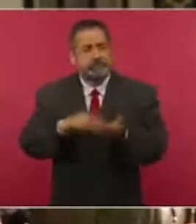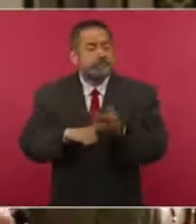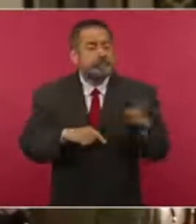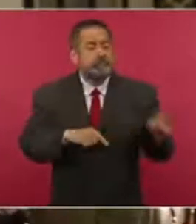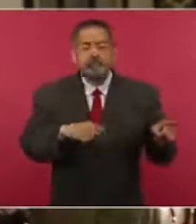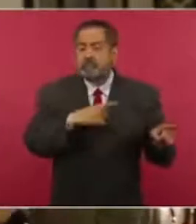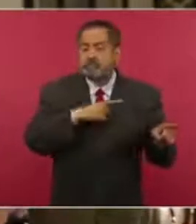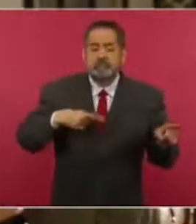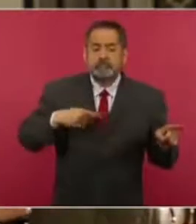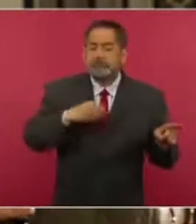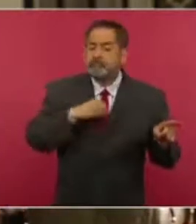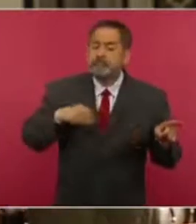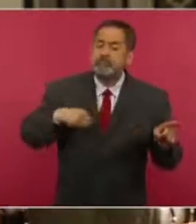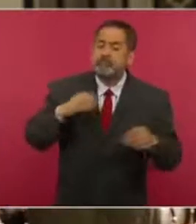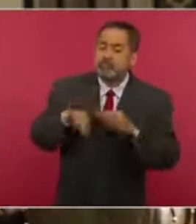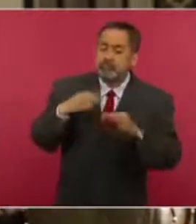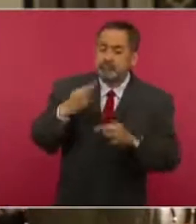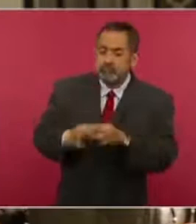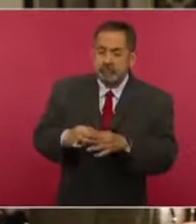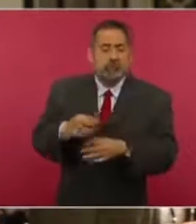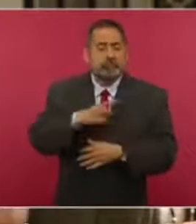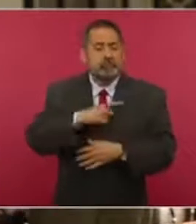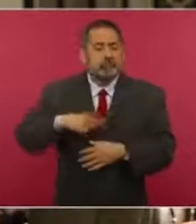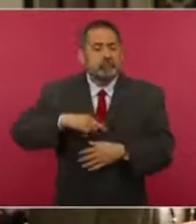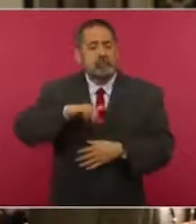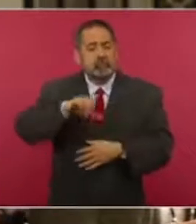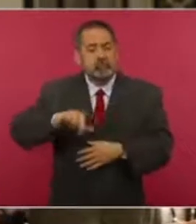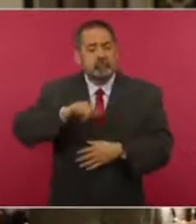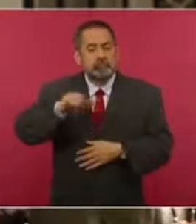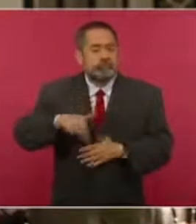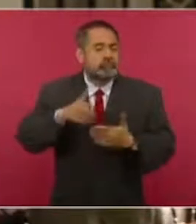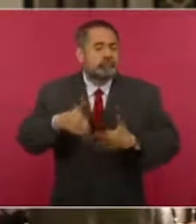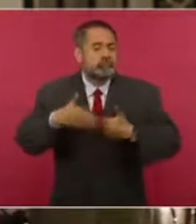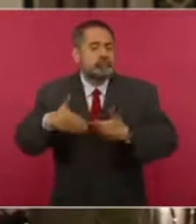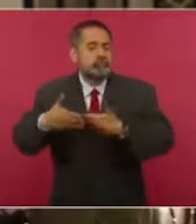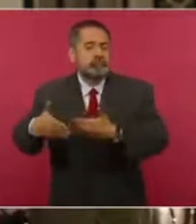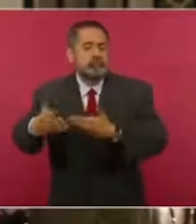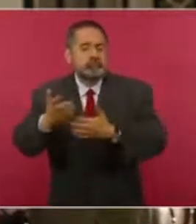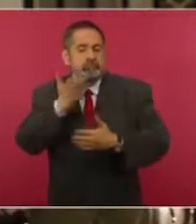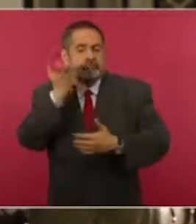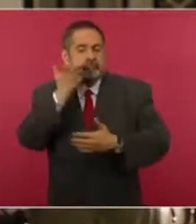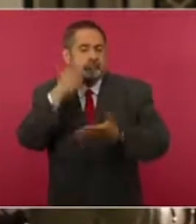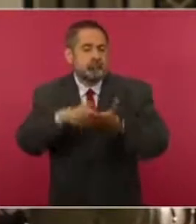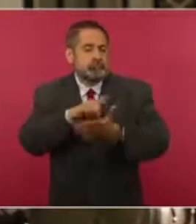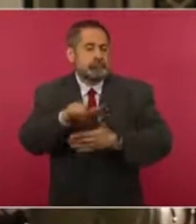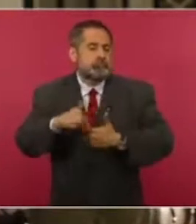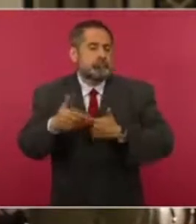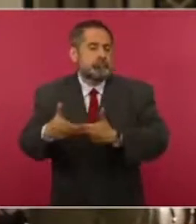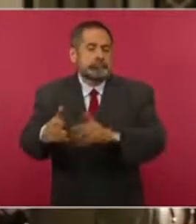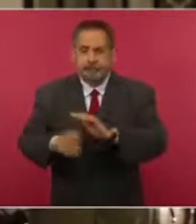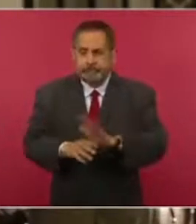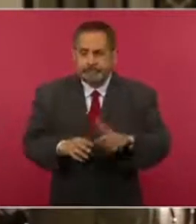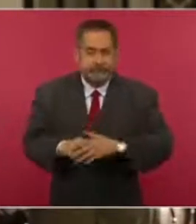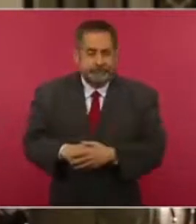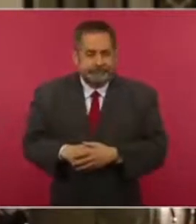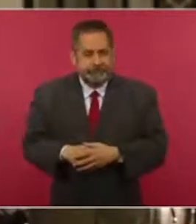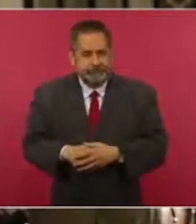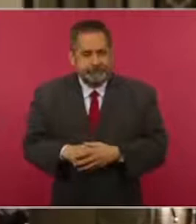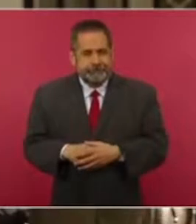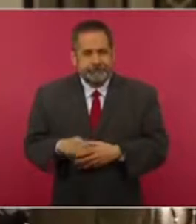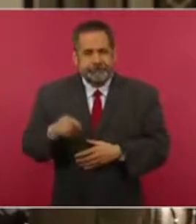cumpla y no le den largas con recovecos jurídicos. Debido a la injusticia de estos tres jefes de